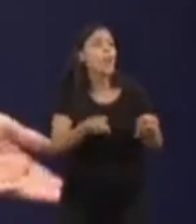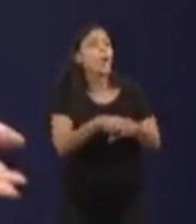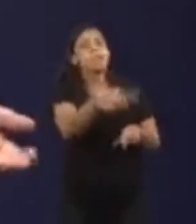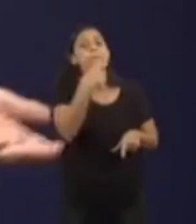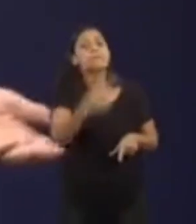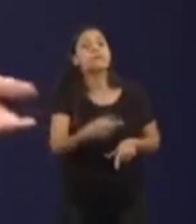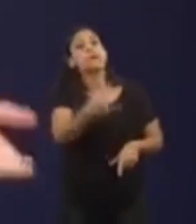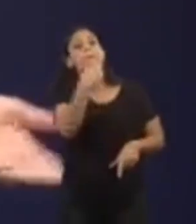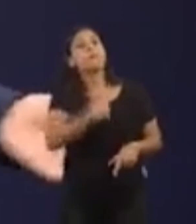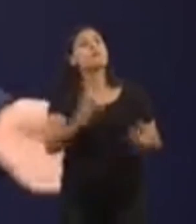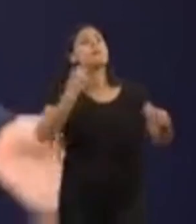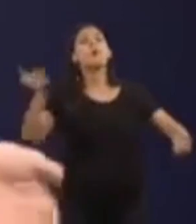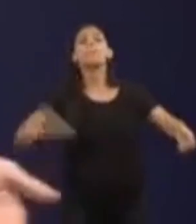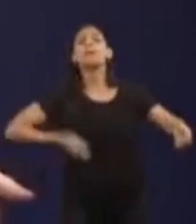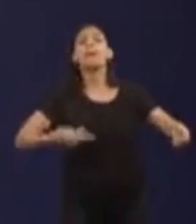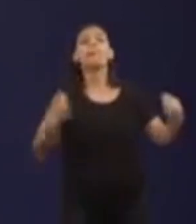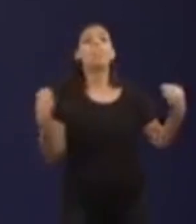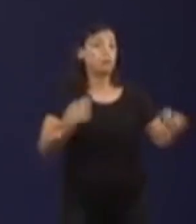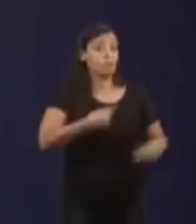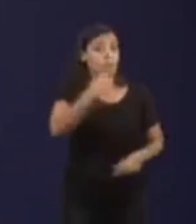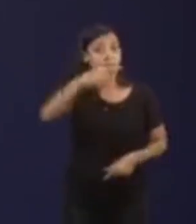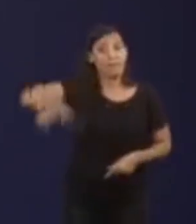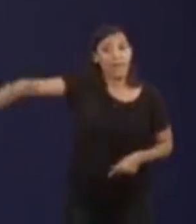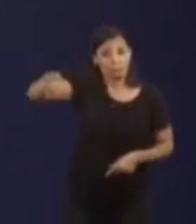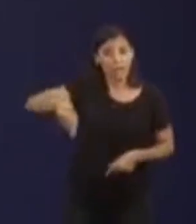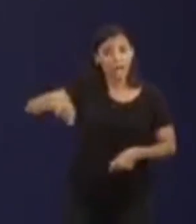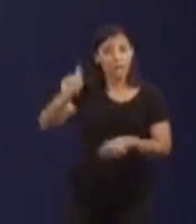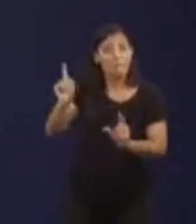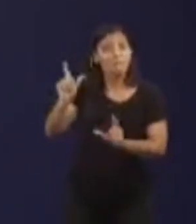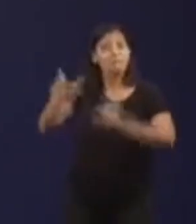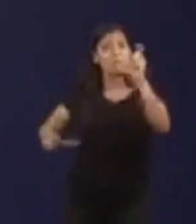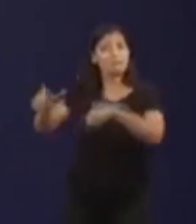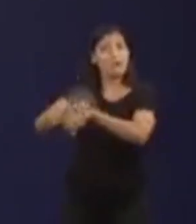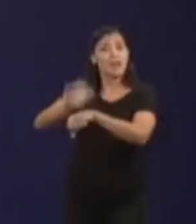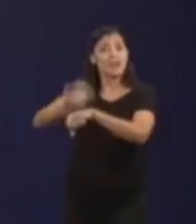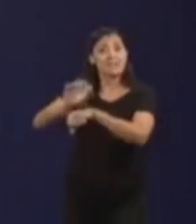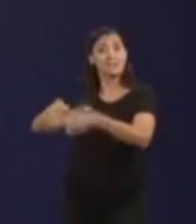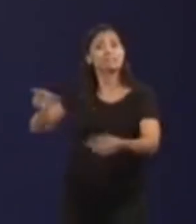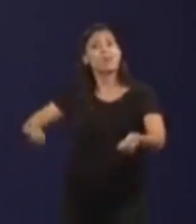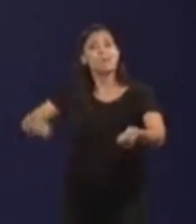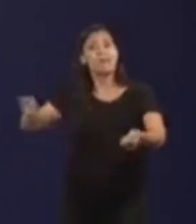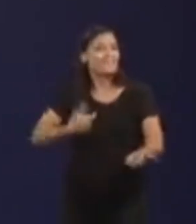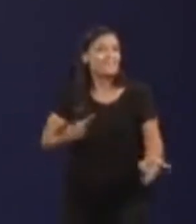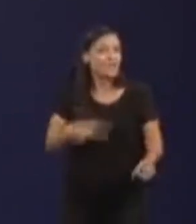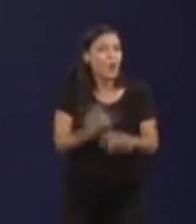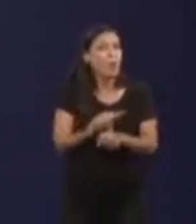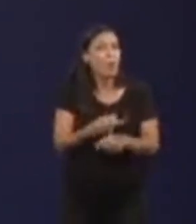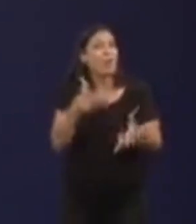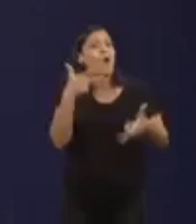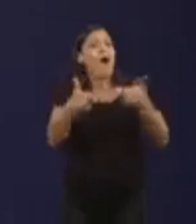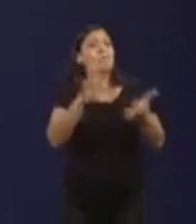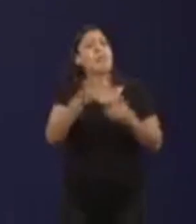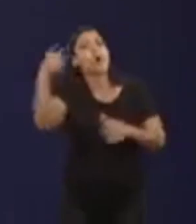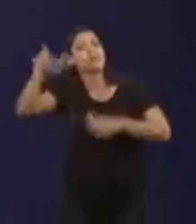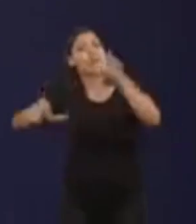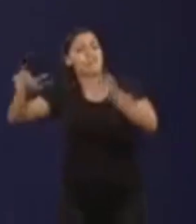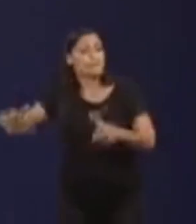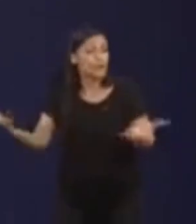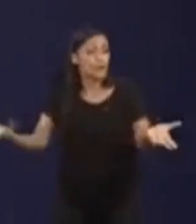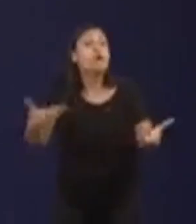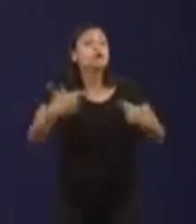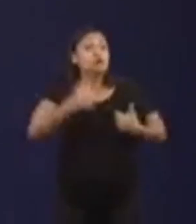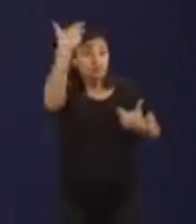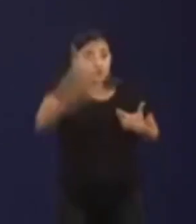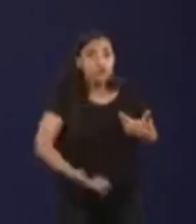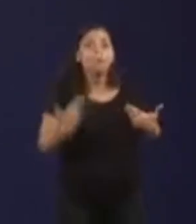hacen piquete no sé qué s yo vaya y pregúntele a los que hacen piquete no tengo no tengo una no me puedo poner en la cabeza de los demás puedo contarle lo que pasa de